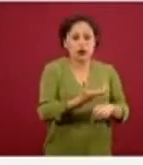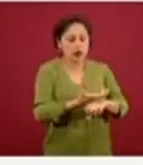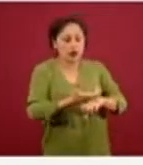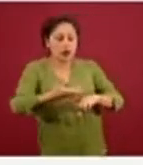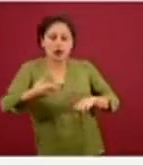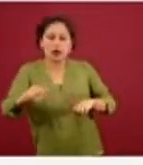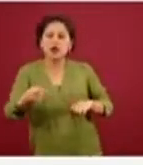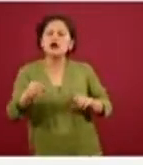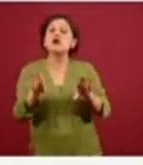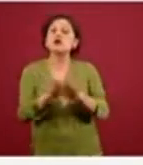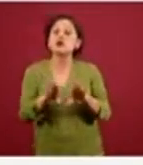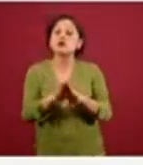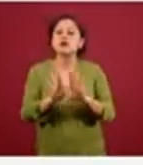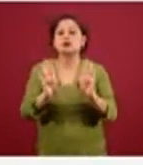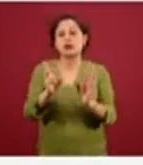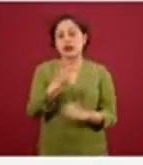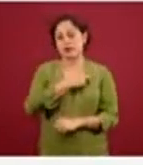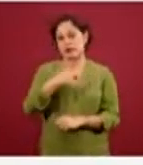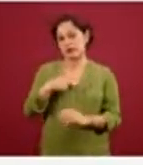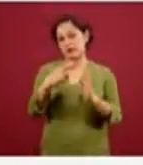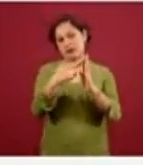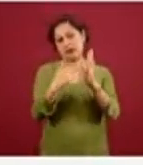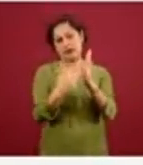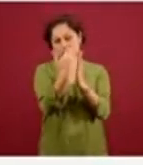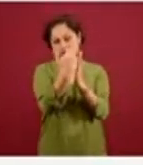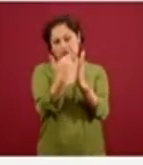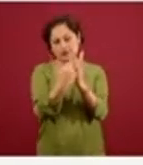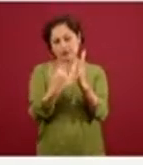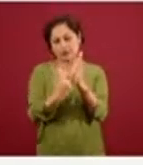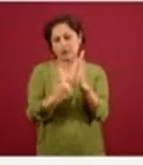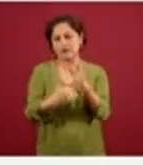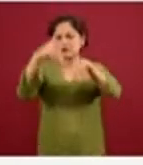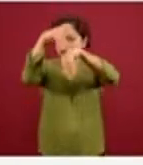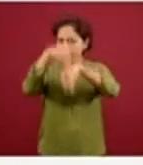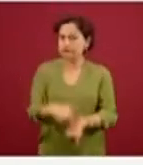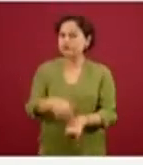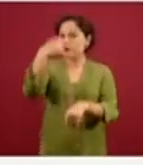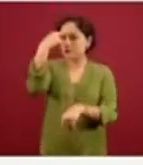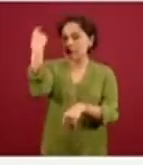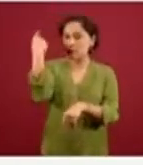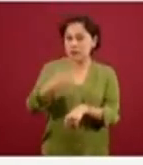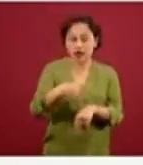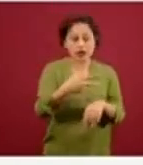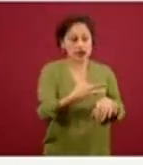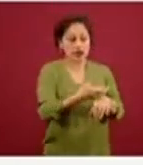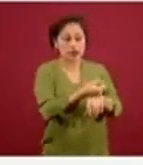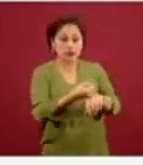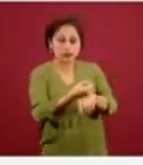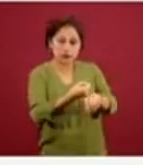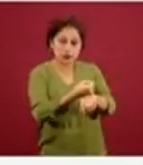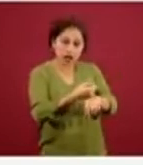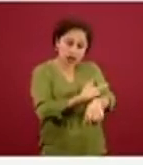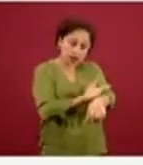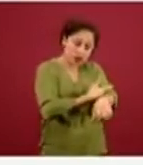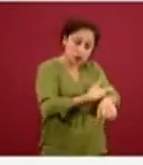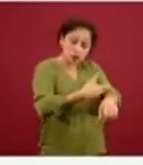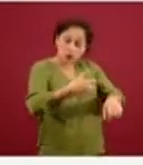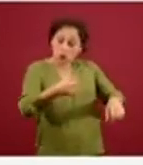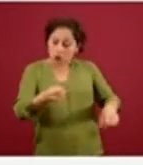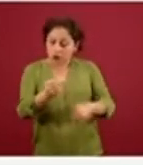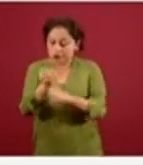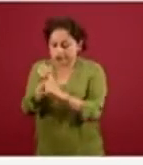regla y una alineación, precisamente para que todo el conocimiento que se está generando respecto a este tema